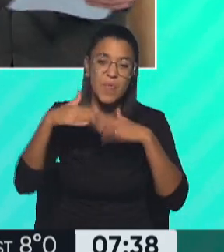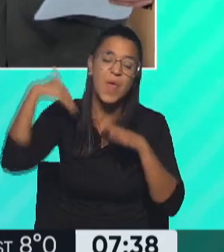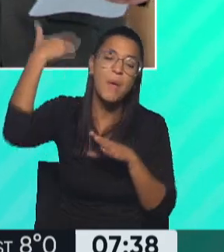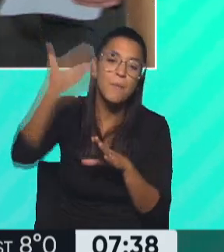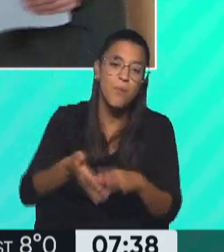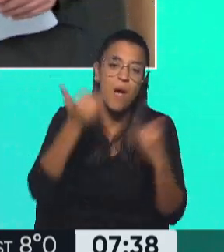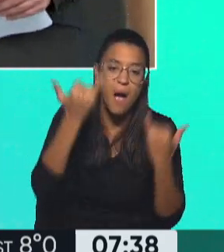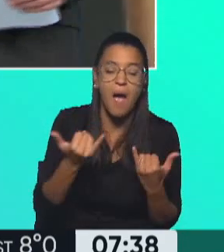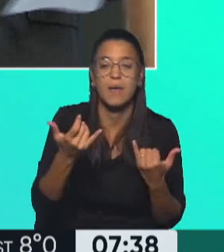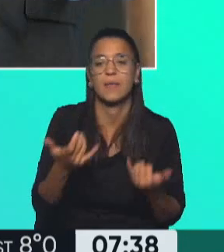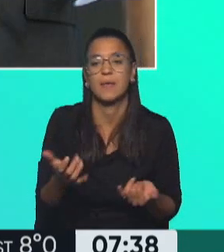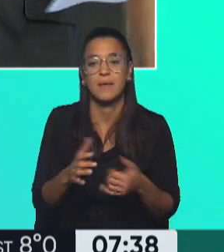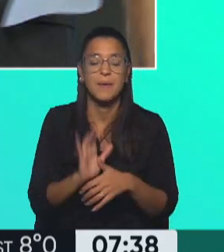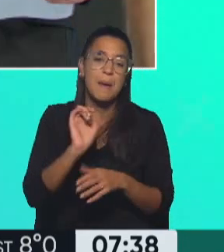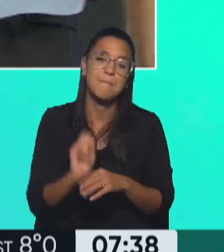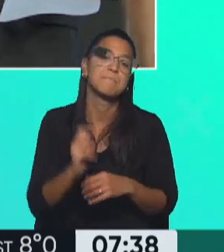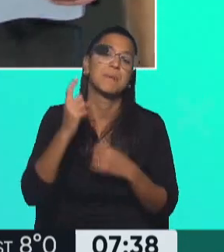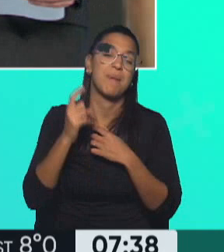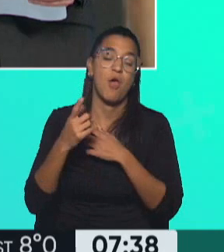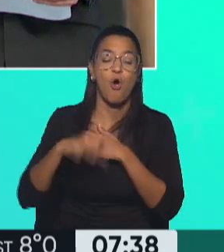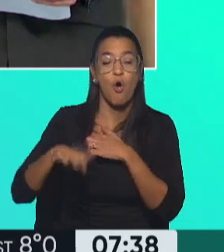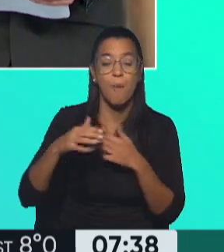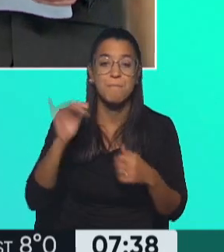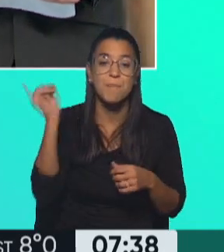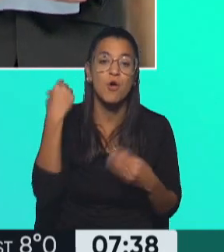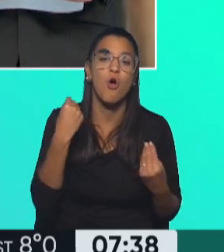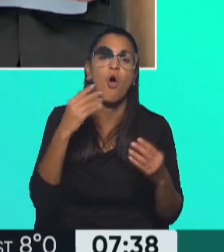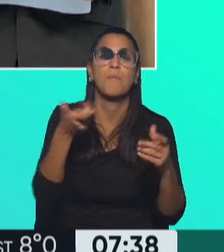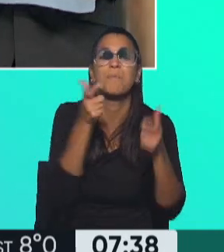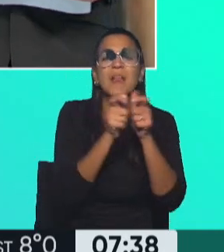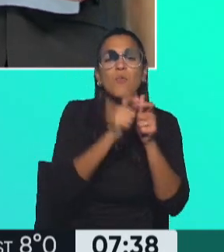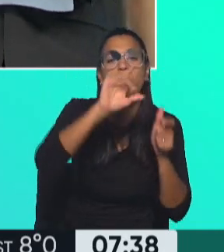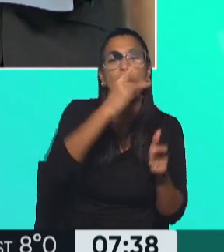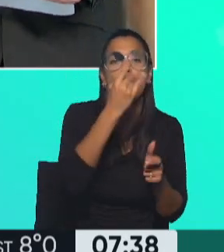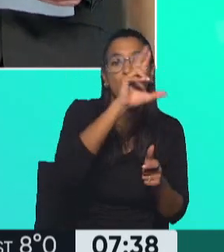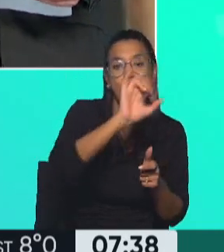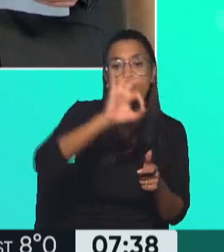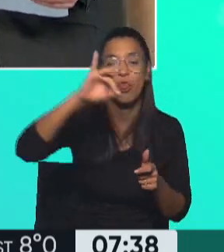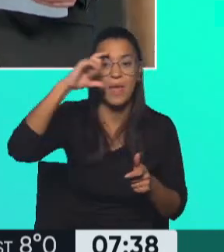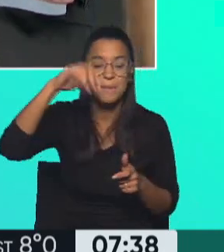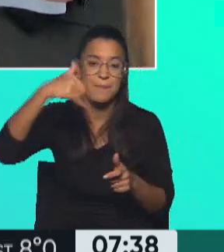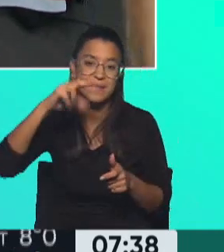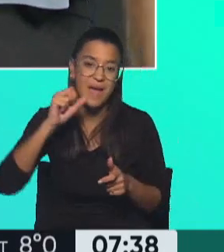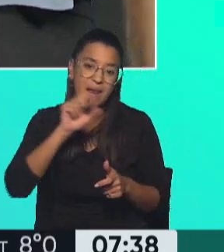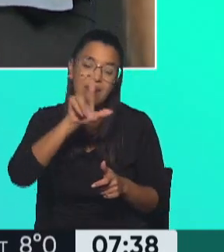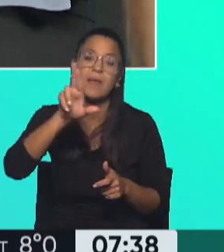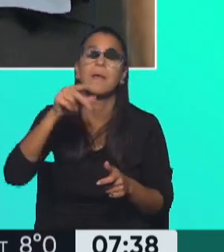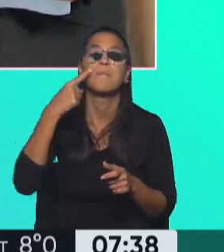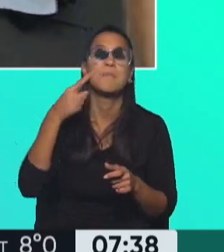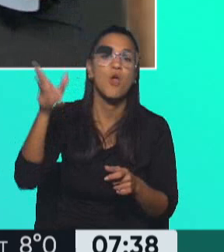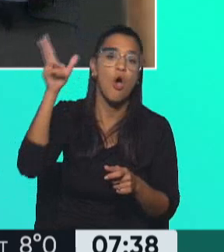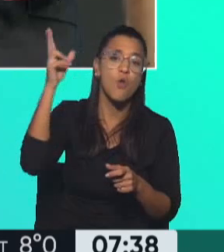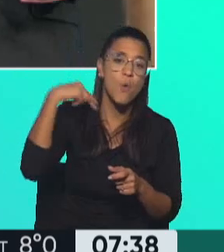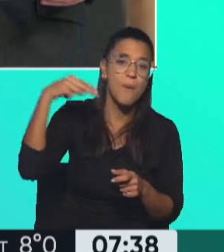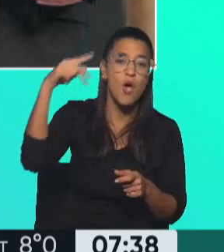su suceso, el primero o uno de los más grandes, que fue Duro de Matar, y eso fue allá por 1987.